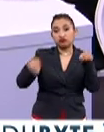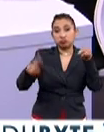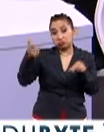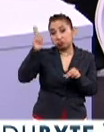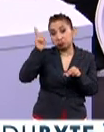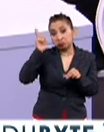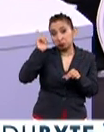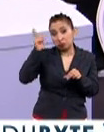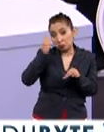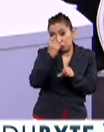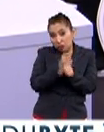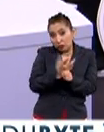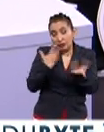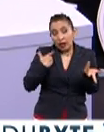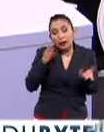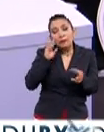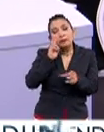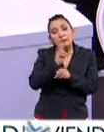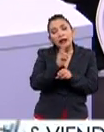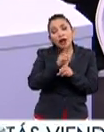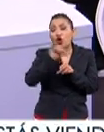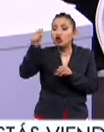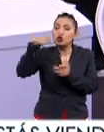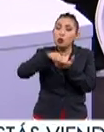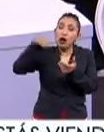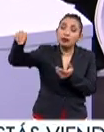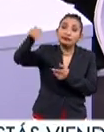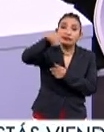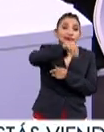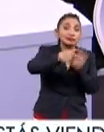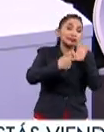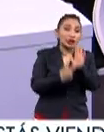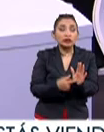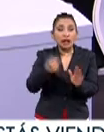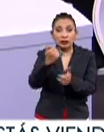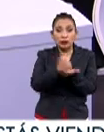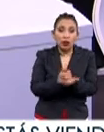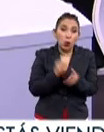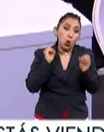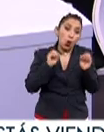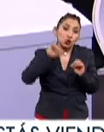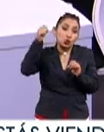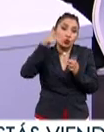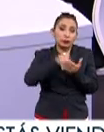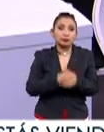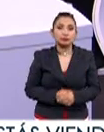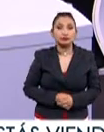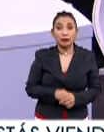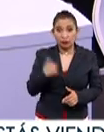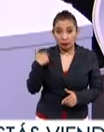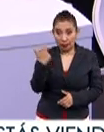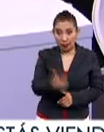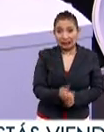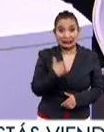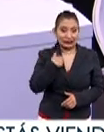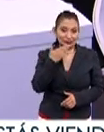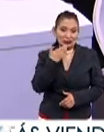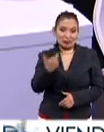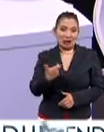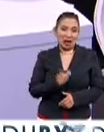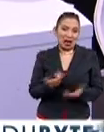Ojalá que haya oportunidad de seguirla presentando en otros espacios aquí en la ciudad o en otro lugar. Y te van a pagar. Y van a